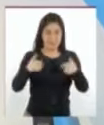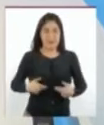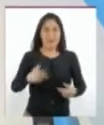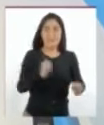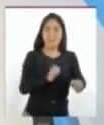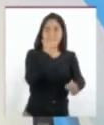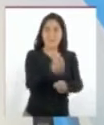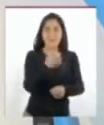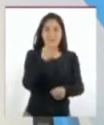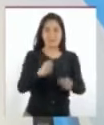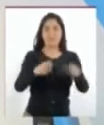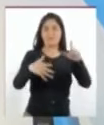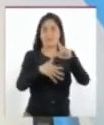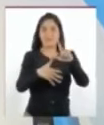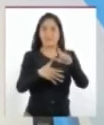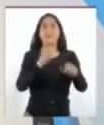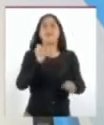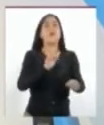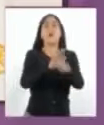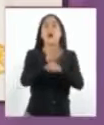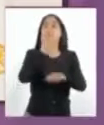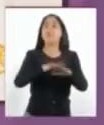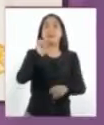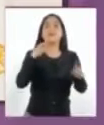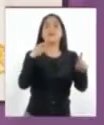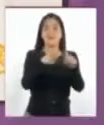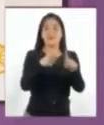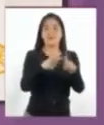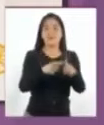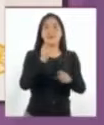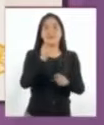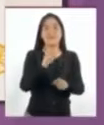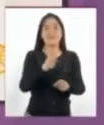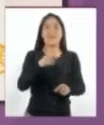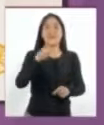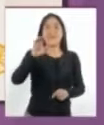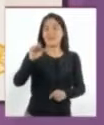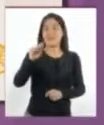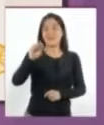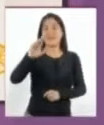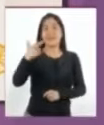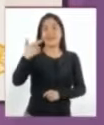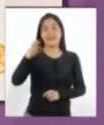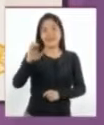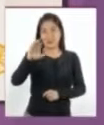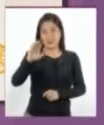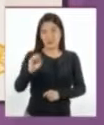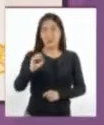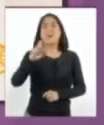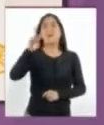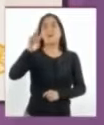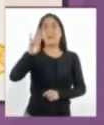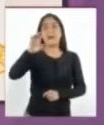más aceptada por su respaldo científico es la del Estrecho de Bering, una faja marina que separa